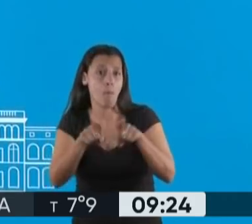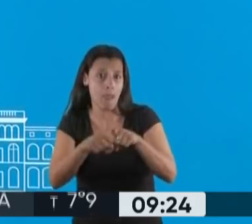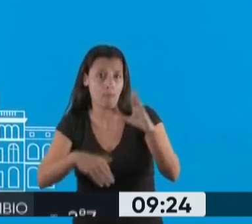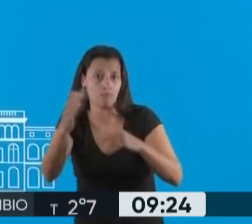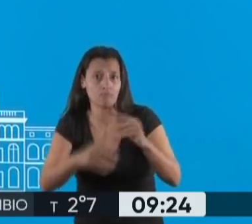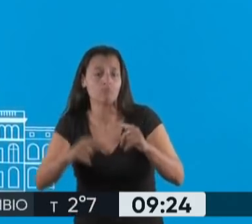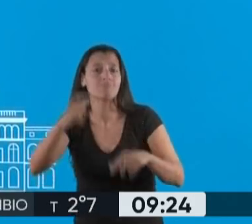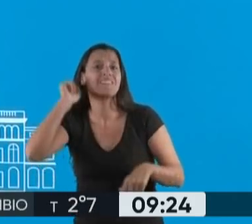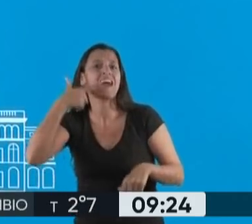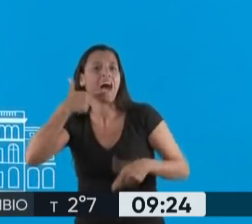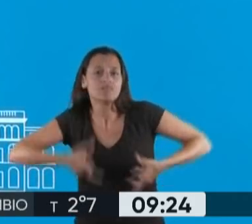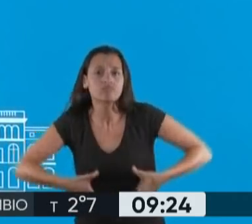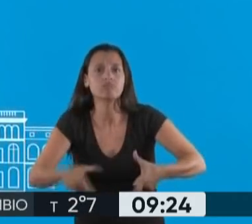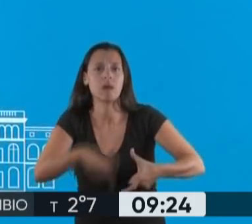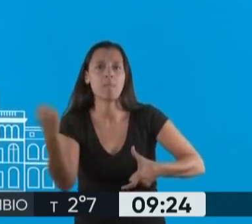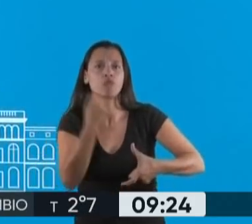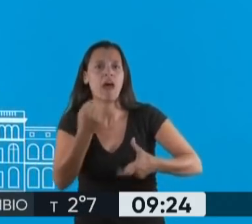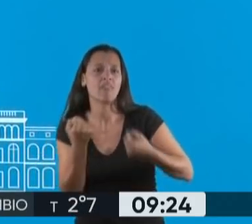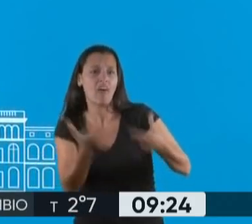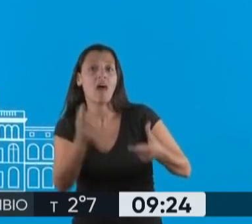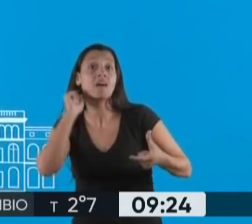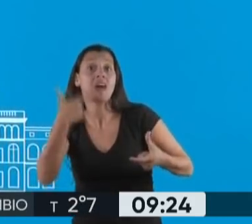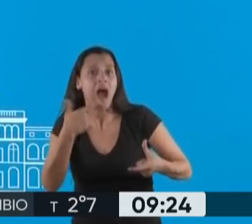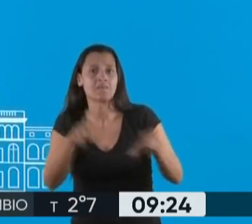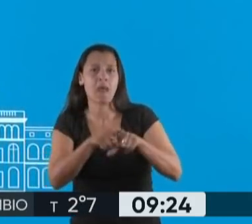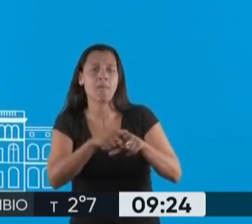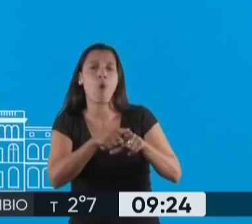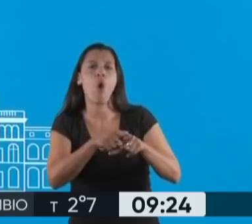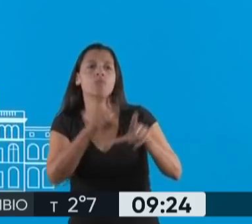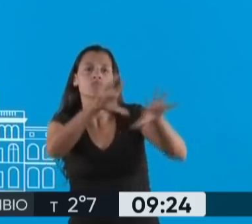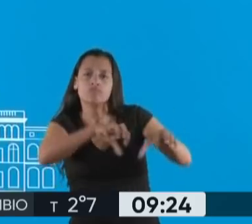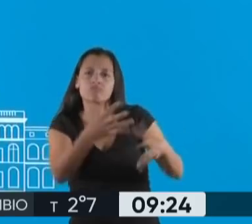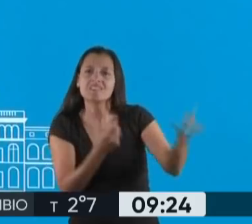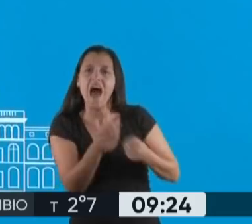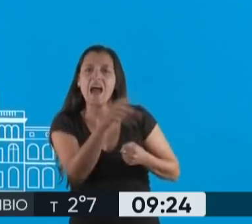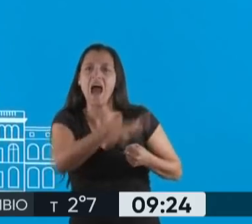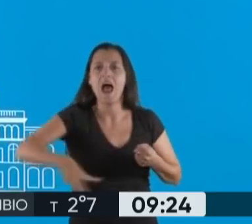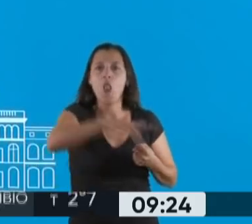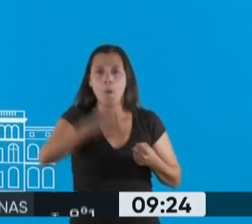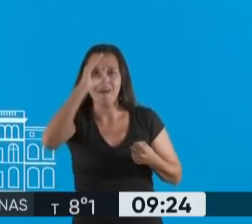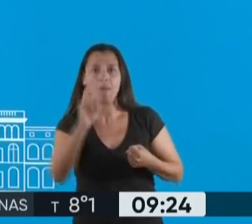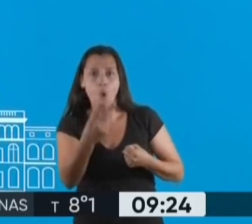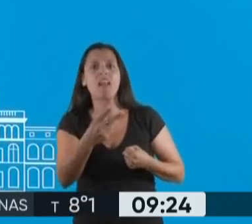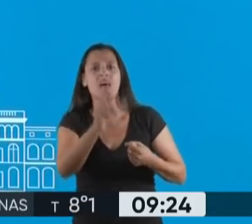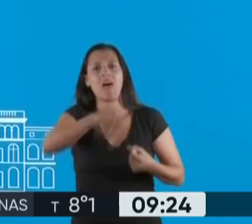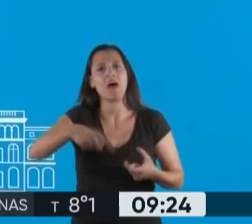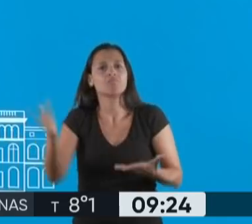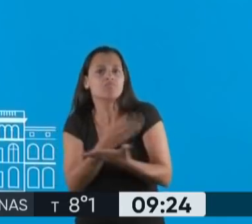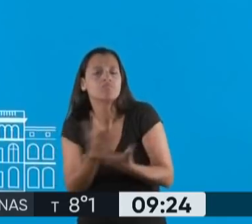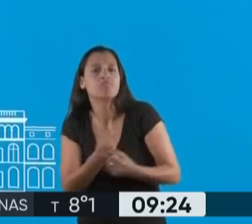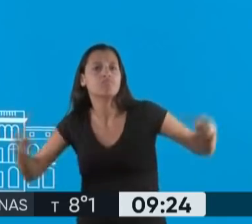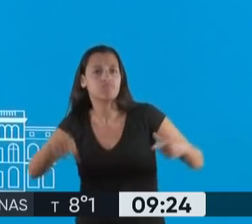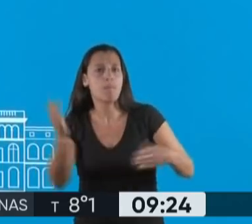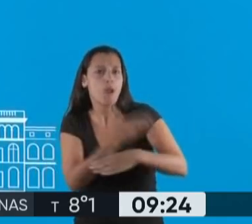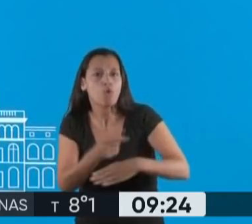permitir usar el gas de Vaca Muerta, con las inversiones que tienen que ver con la producción de hidrocarburos que nos